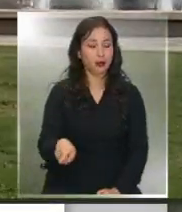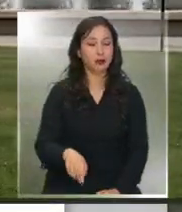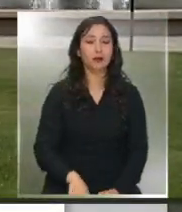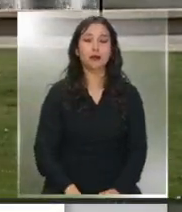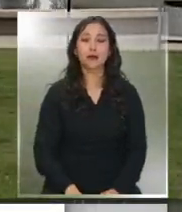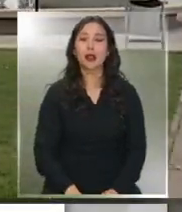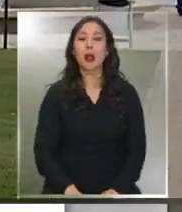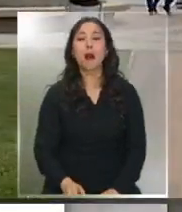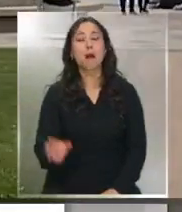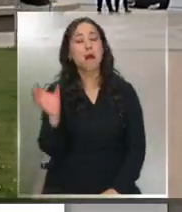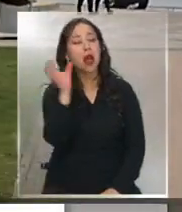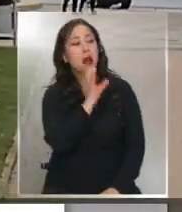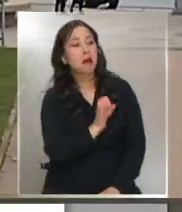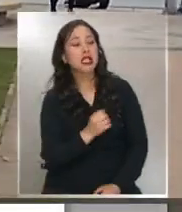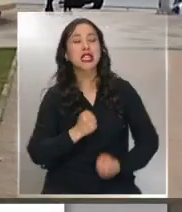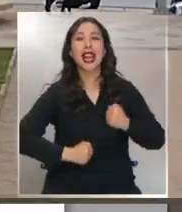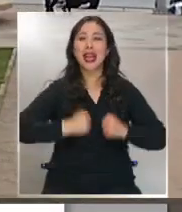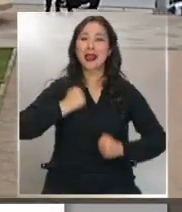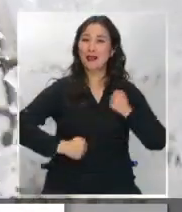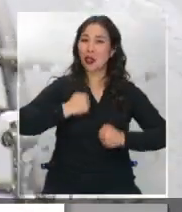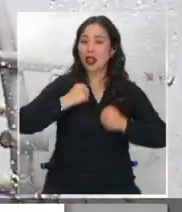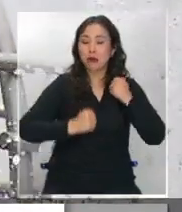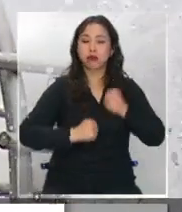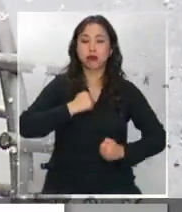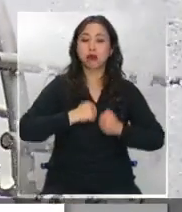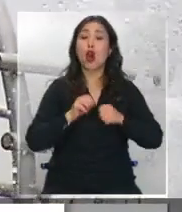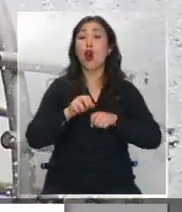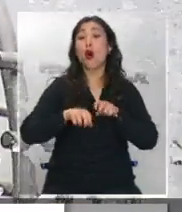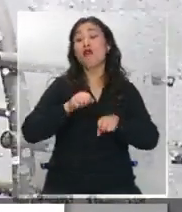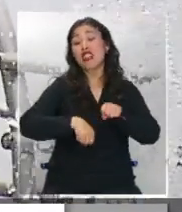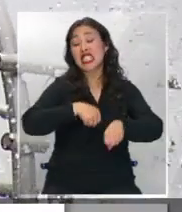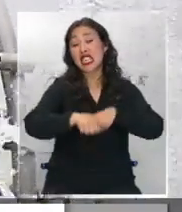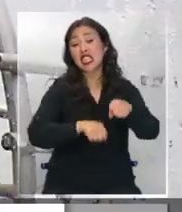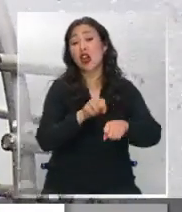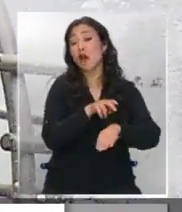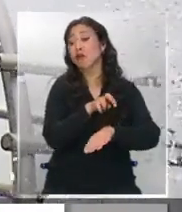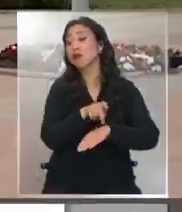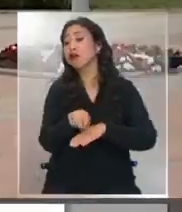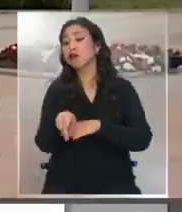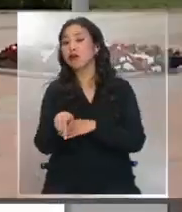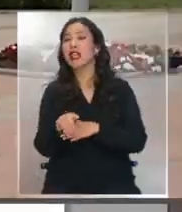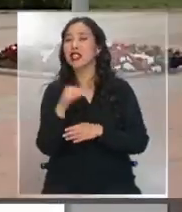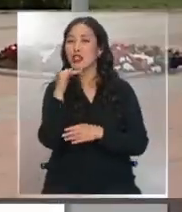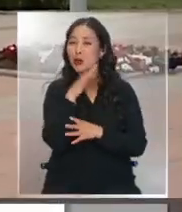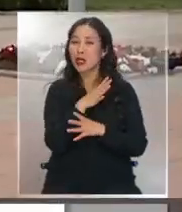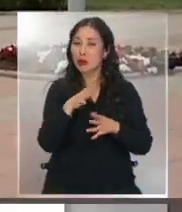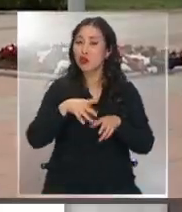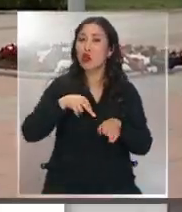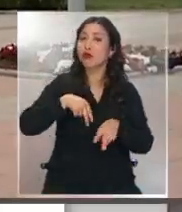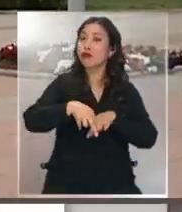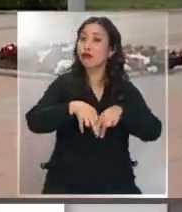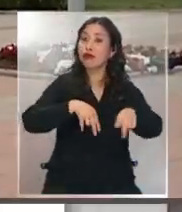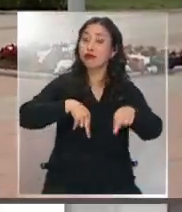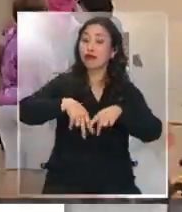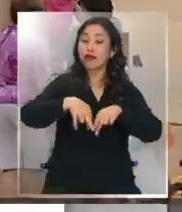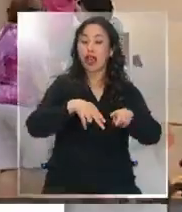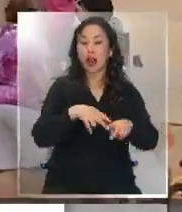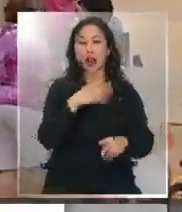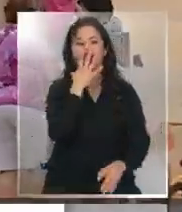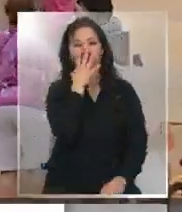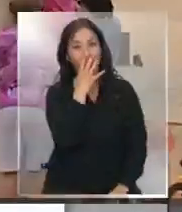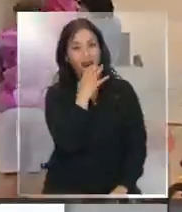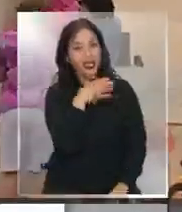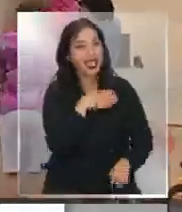Para pasear, trotar, andar en bicicleta, bajar a la playa, es utilizado el borde costero Viñamarino, principal atractivo de la